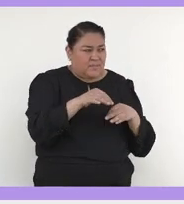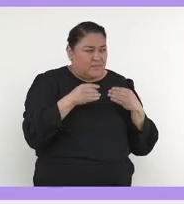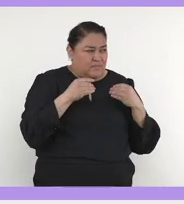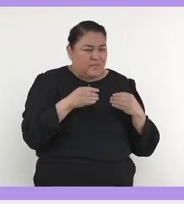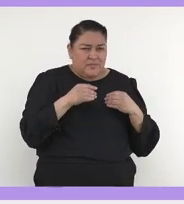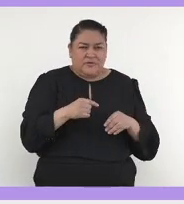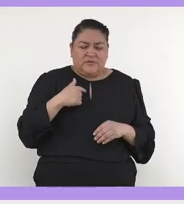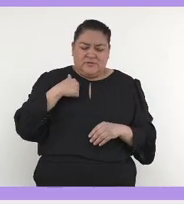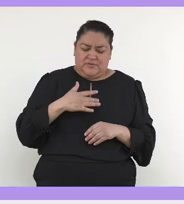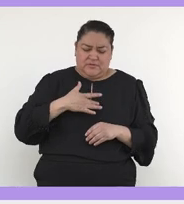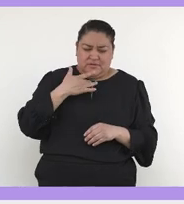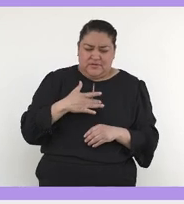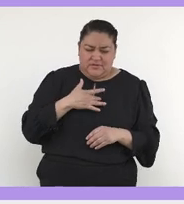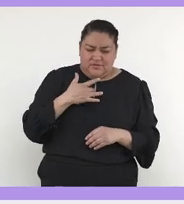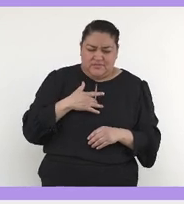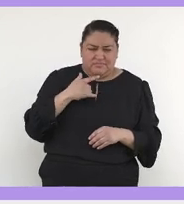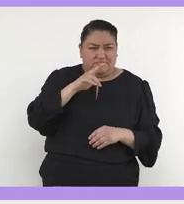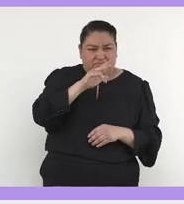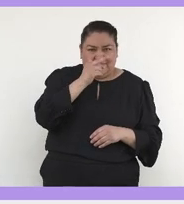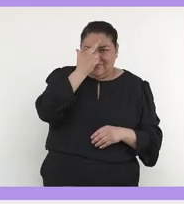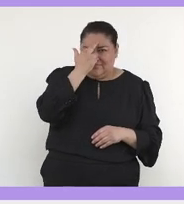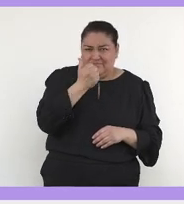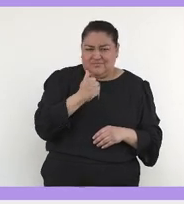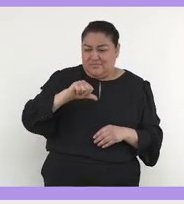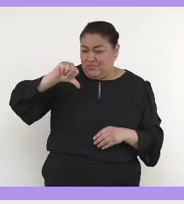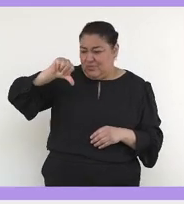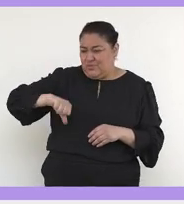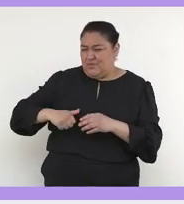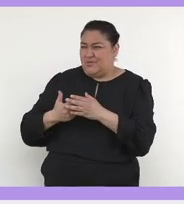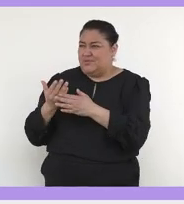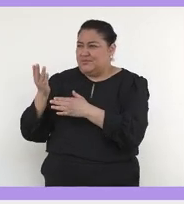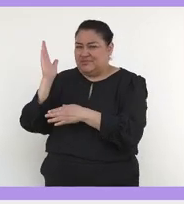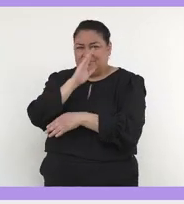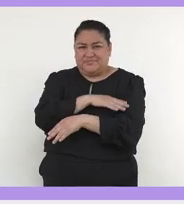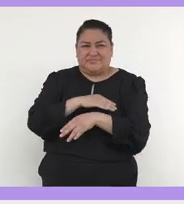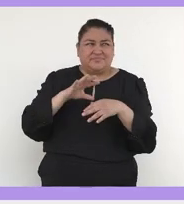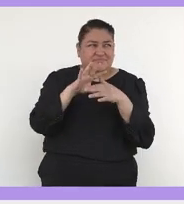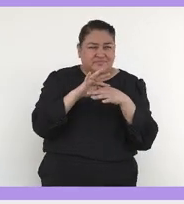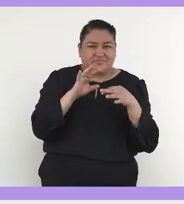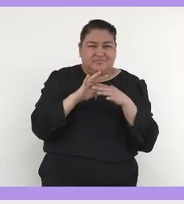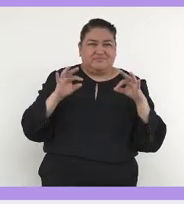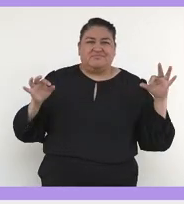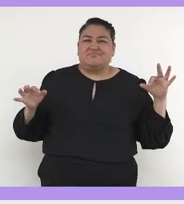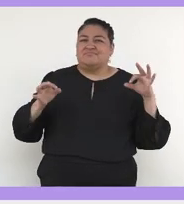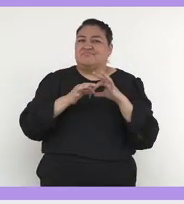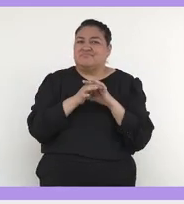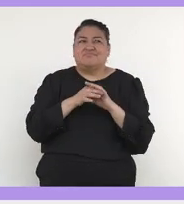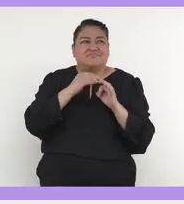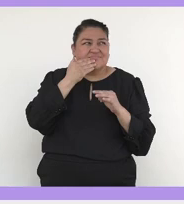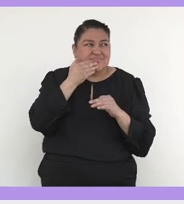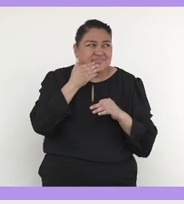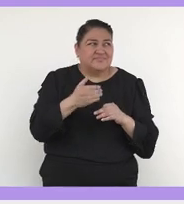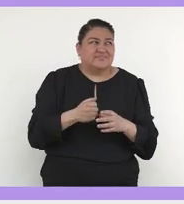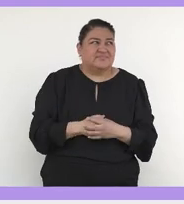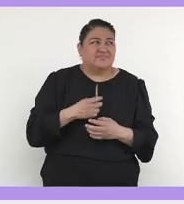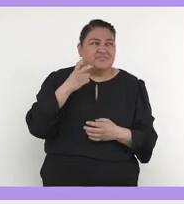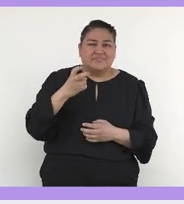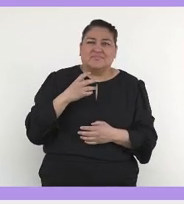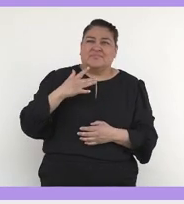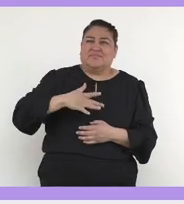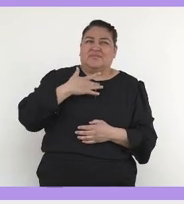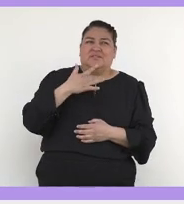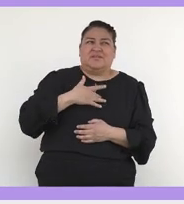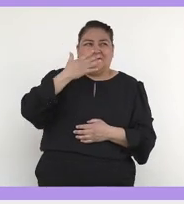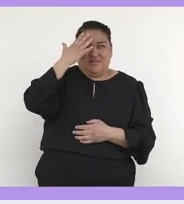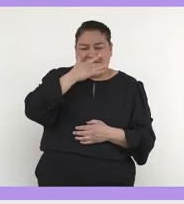hace mucho sentido con lo que hemos venido contando en cuestión de la